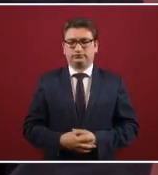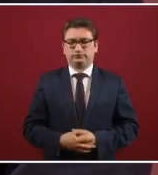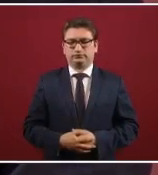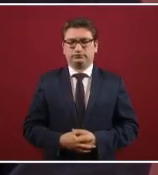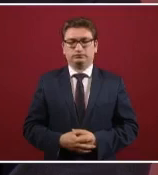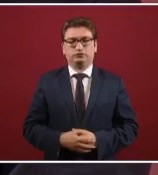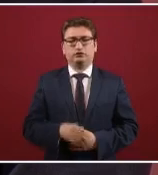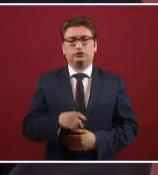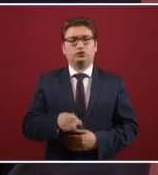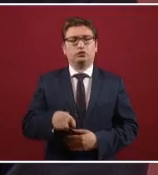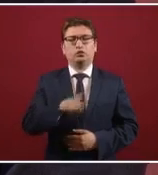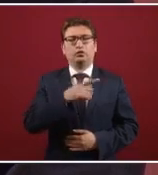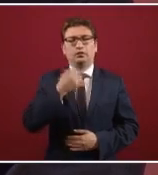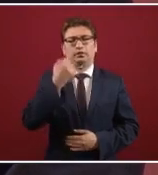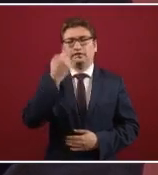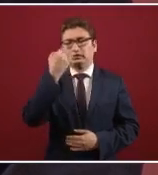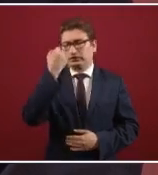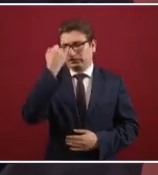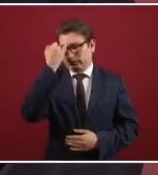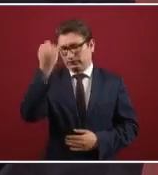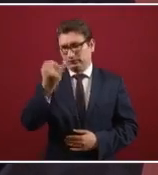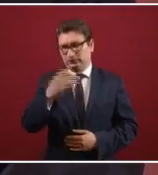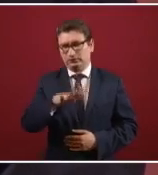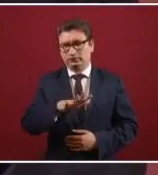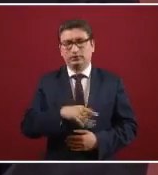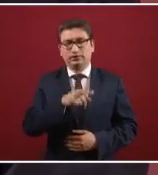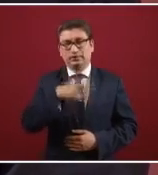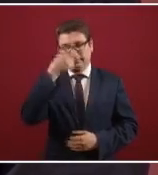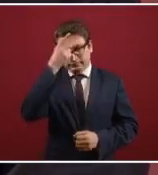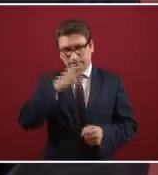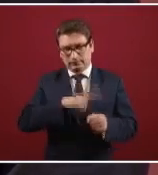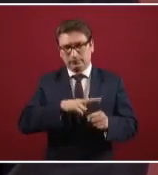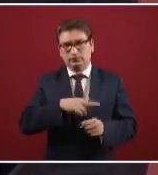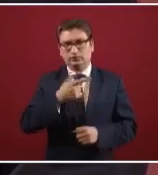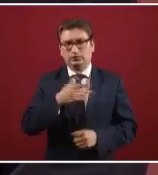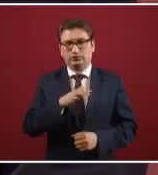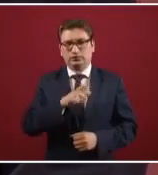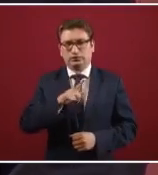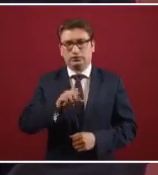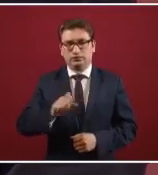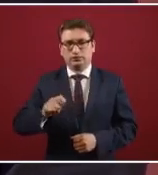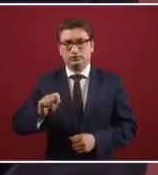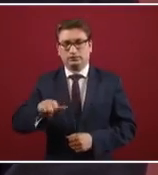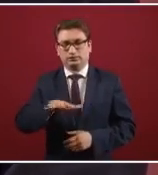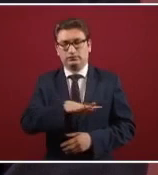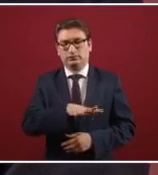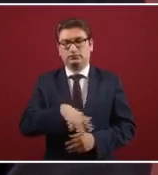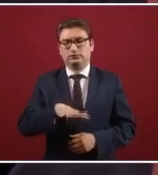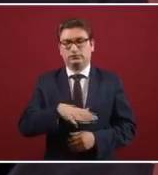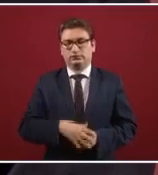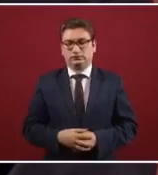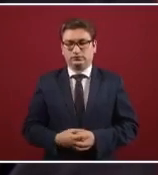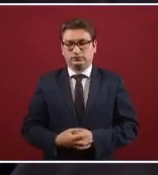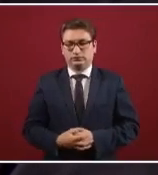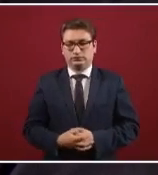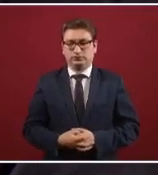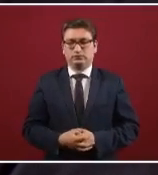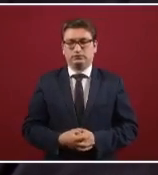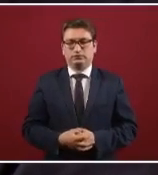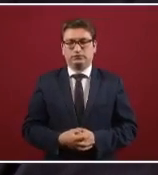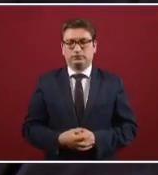imagínense qué es director general del sae sal